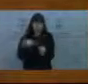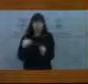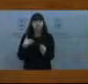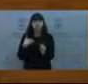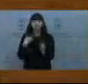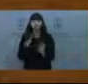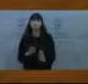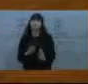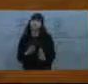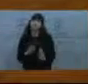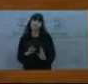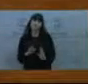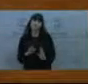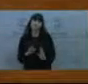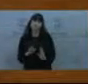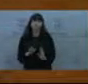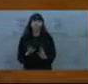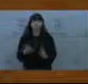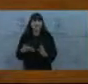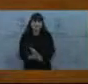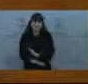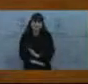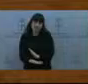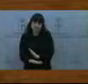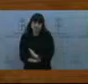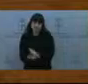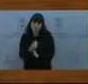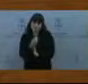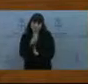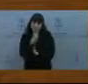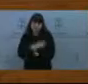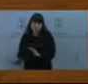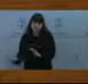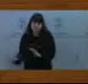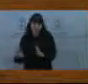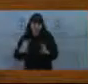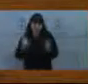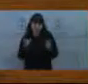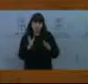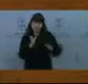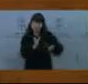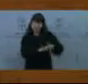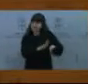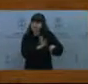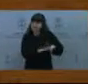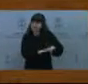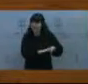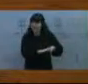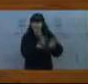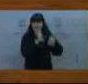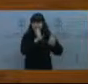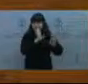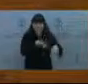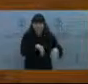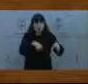suspenso rotundo a una izquierda que hace eslogans, que tiene pancartas bastante viejas.